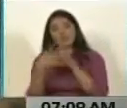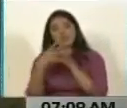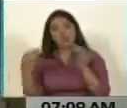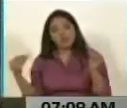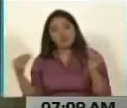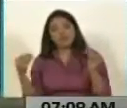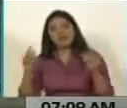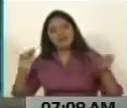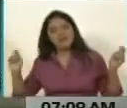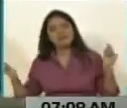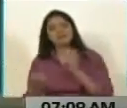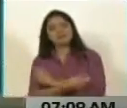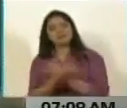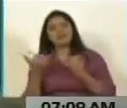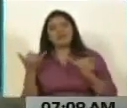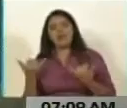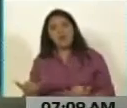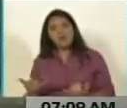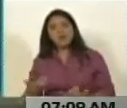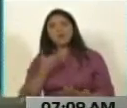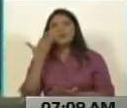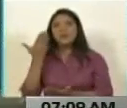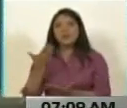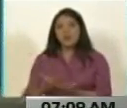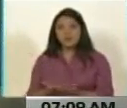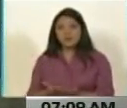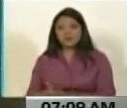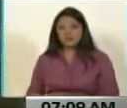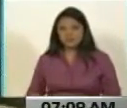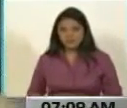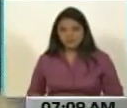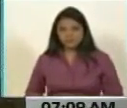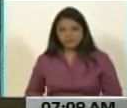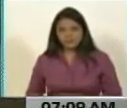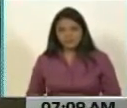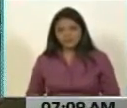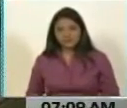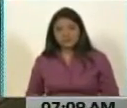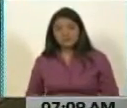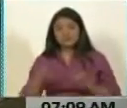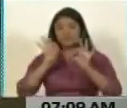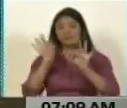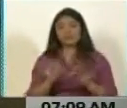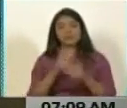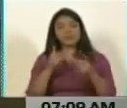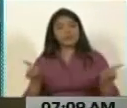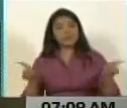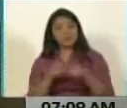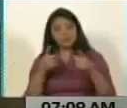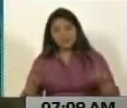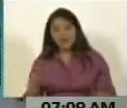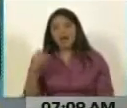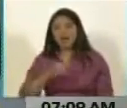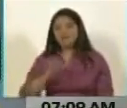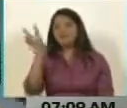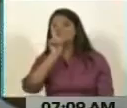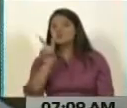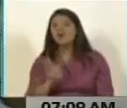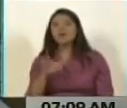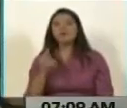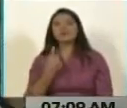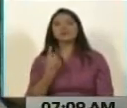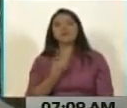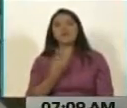ese cerco fuertemente y proponen la dimensión musical que tiene Venezuela, no solamente